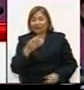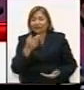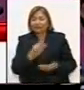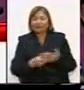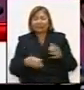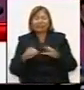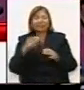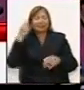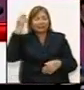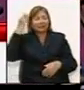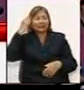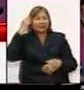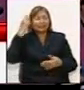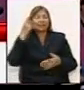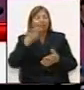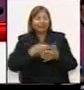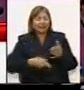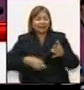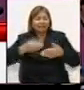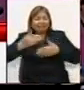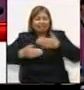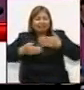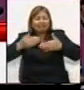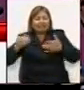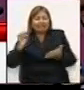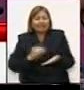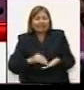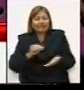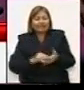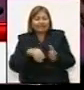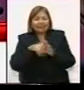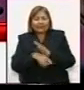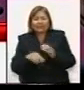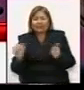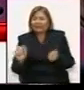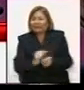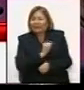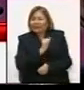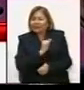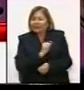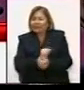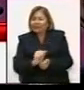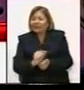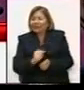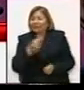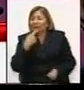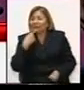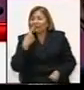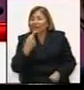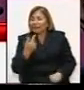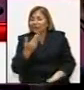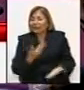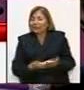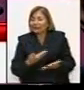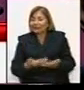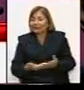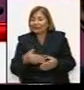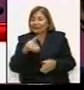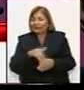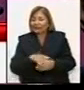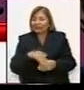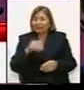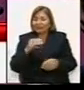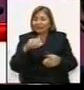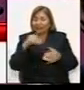los partidos políticos para seguir ahondando más en la herida y destruirlos? Dicen que en las elecciones